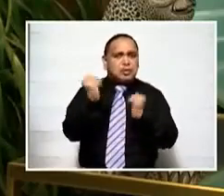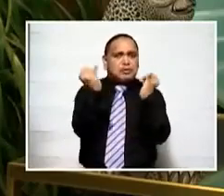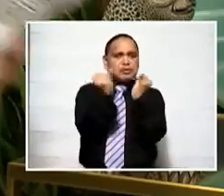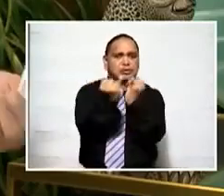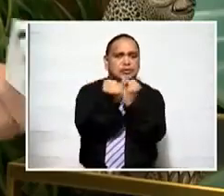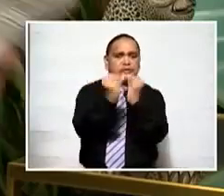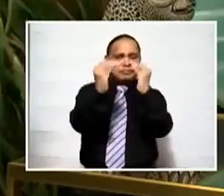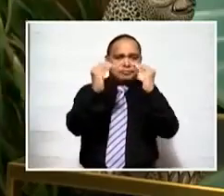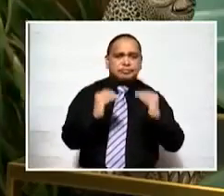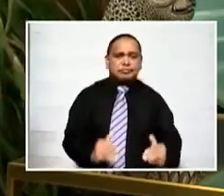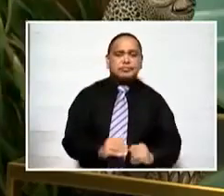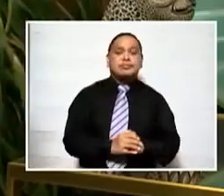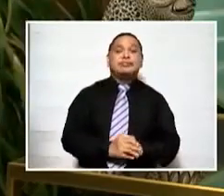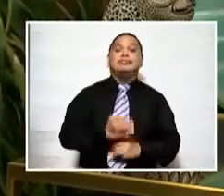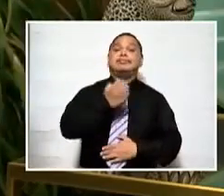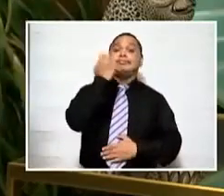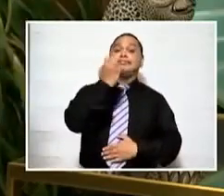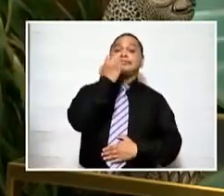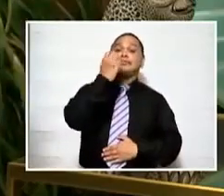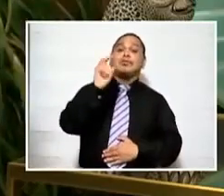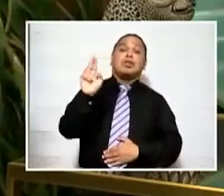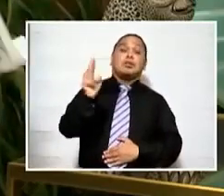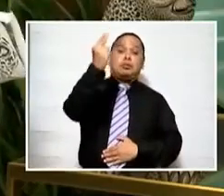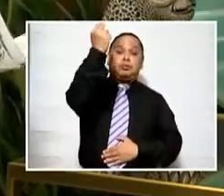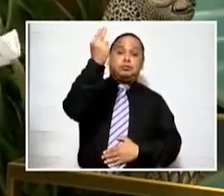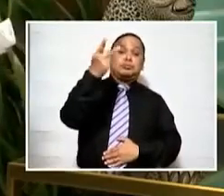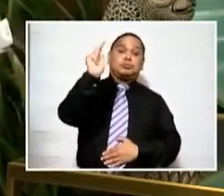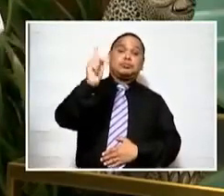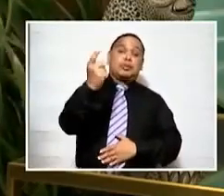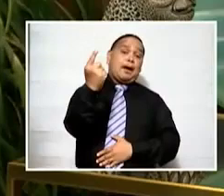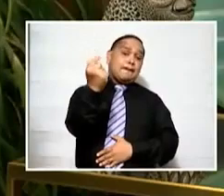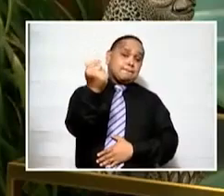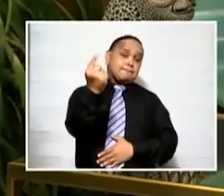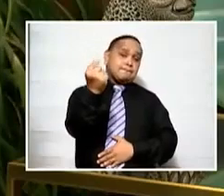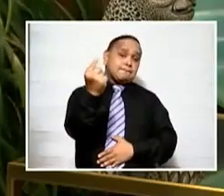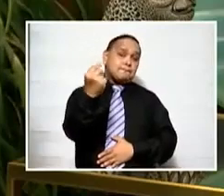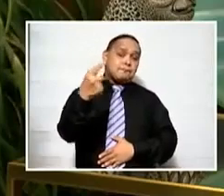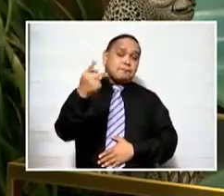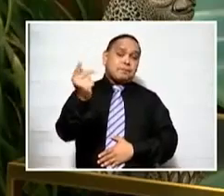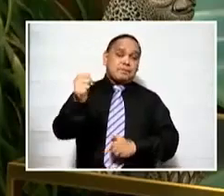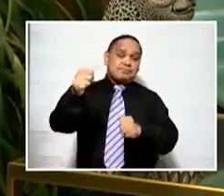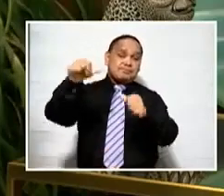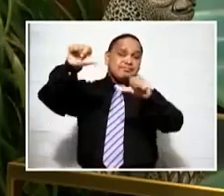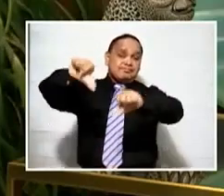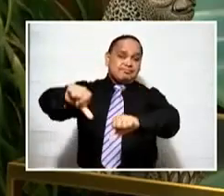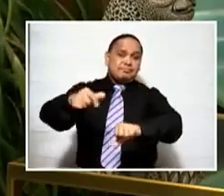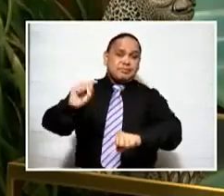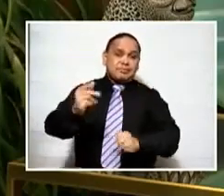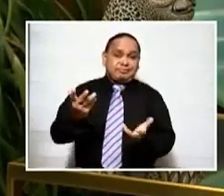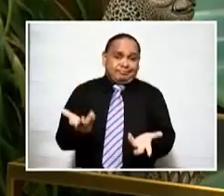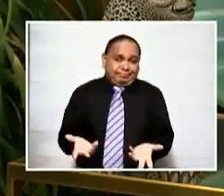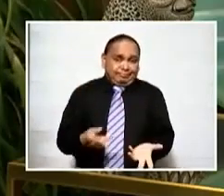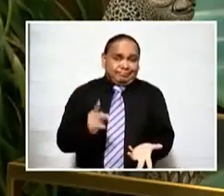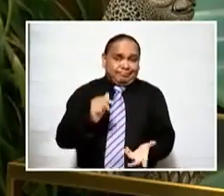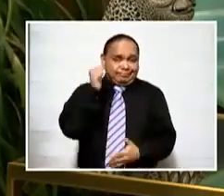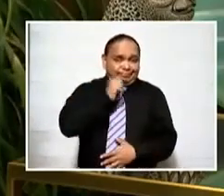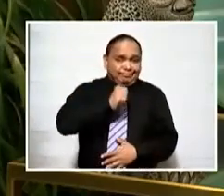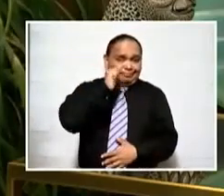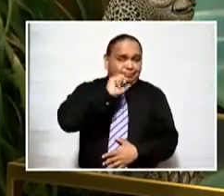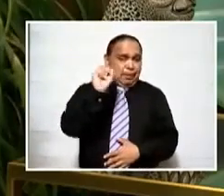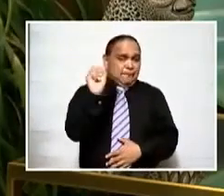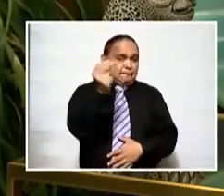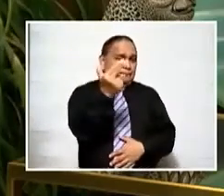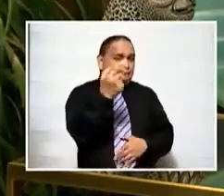la cuestión académica, afectando a la universidad, que su fondo de pensiones está a punto del crack. Y entonces dice uno, bueno, siempre